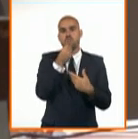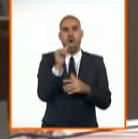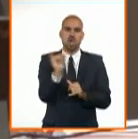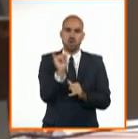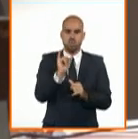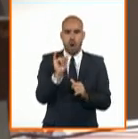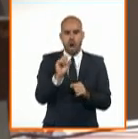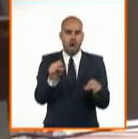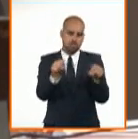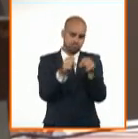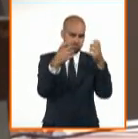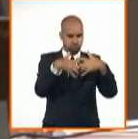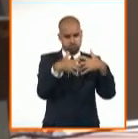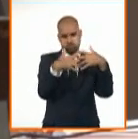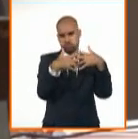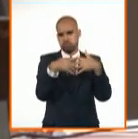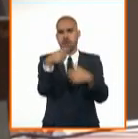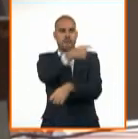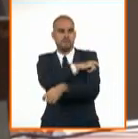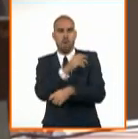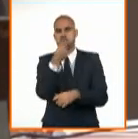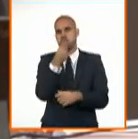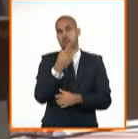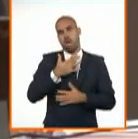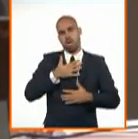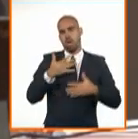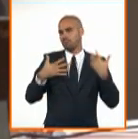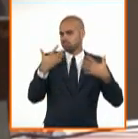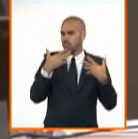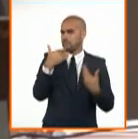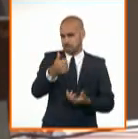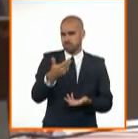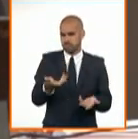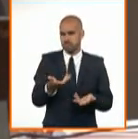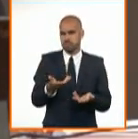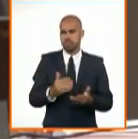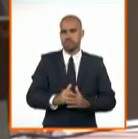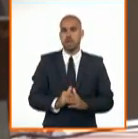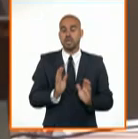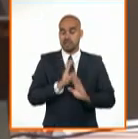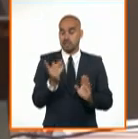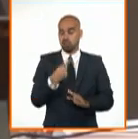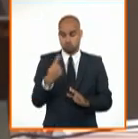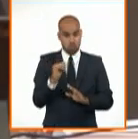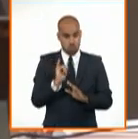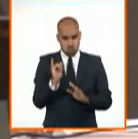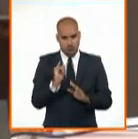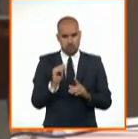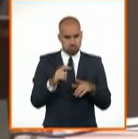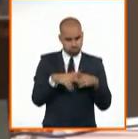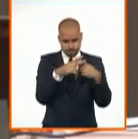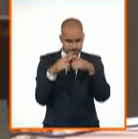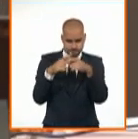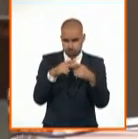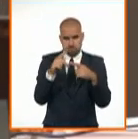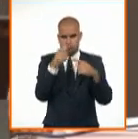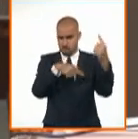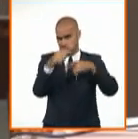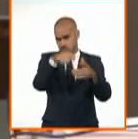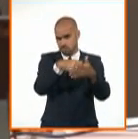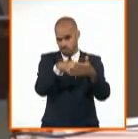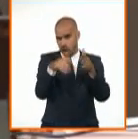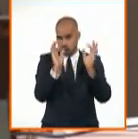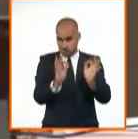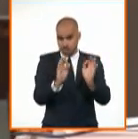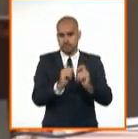un verano para la población con el financiamiento que ya se ha dispuesto en este momento y que se ha priorizado un